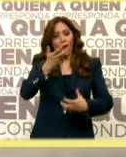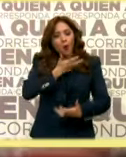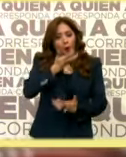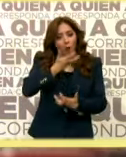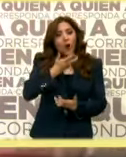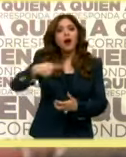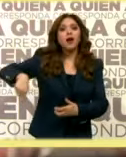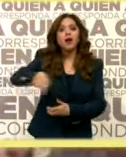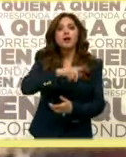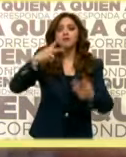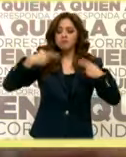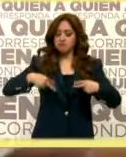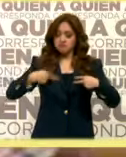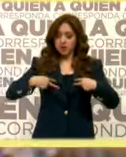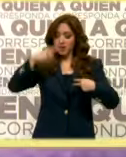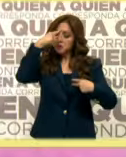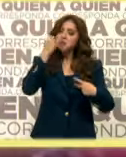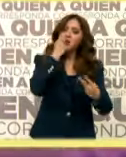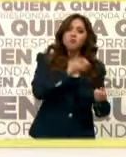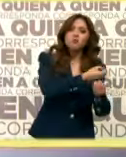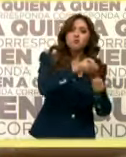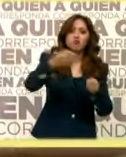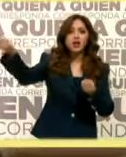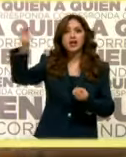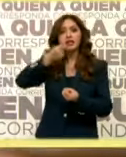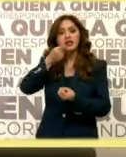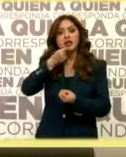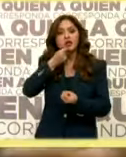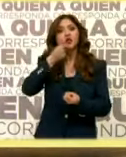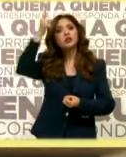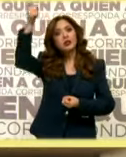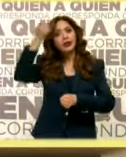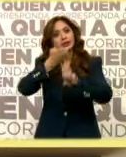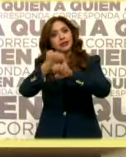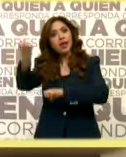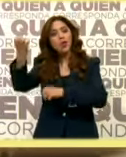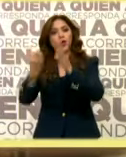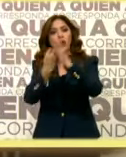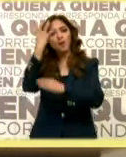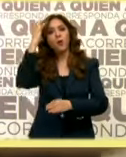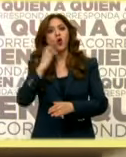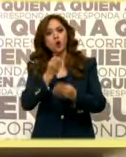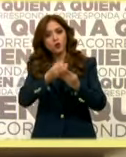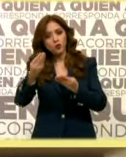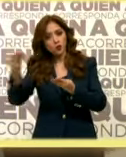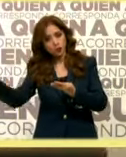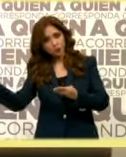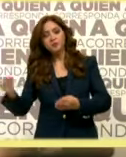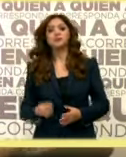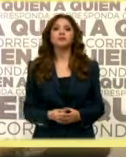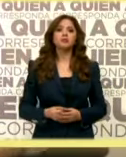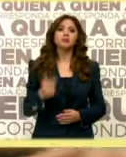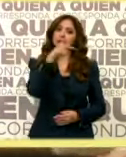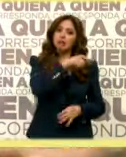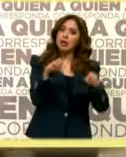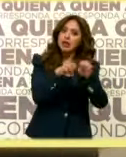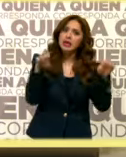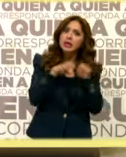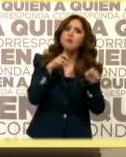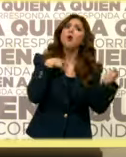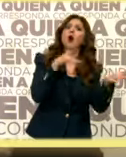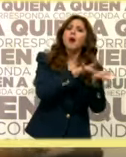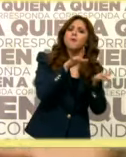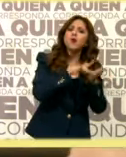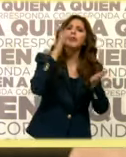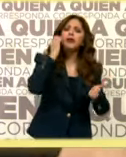que llevarán sonrisas a los niños de Nuevo León. Hay muchas cosas positivas que apoya Tigres y este, el juguetón